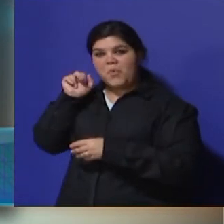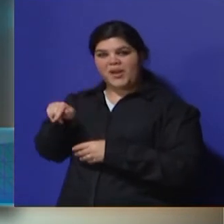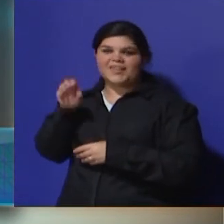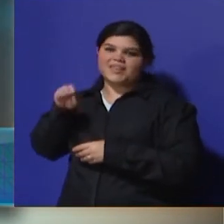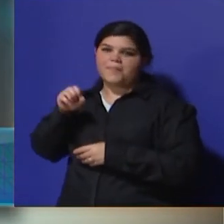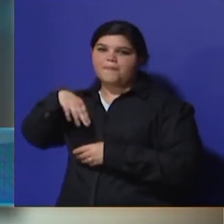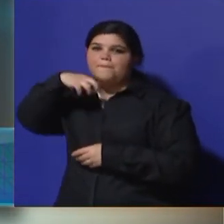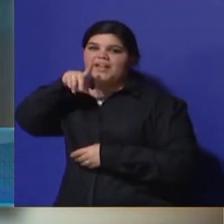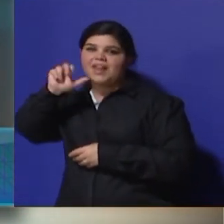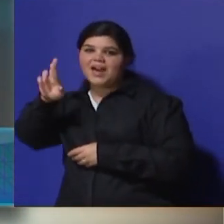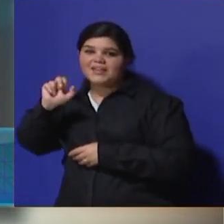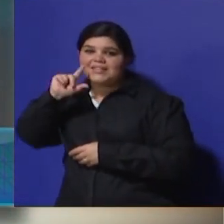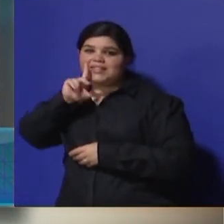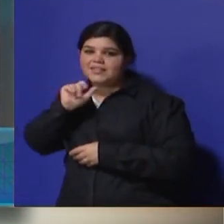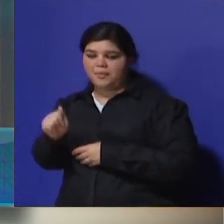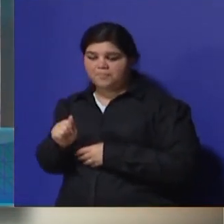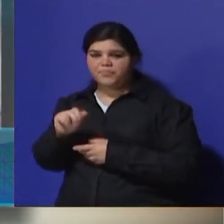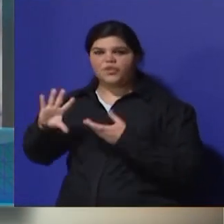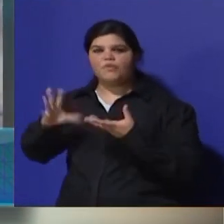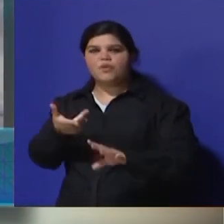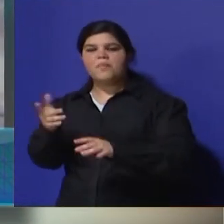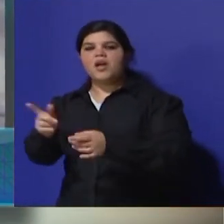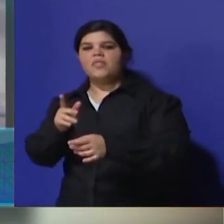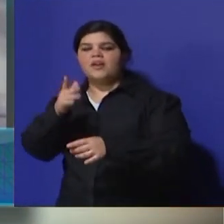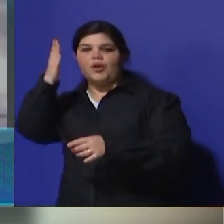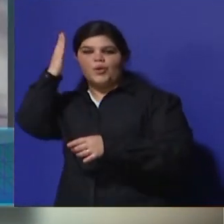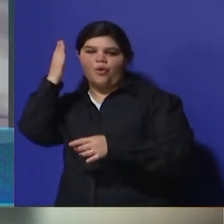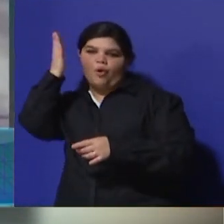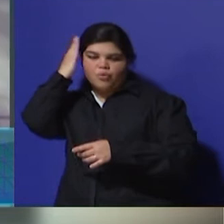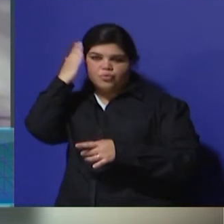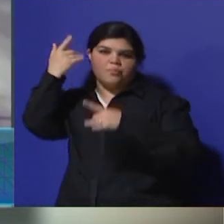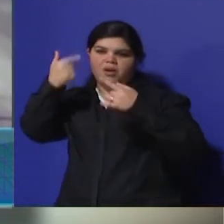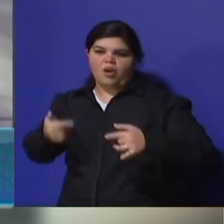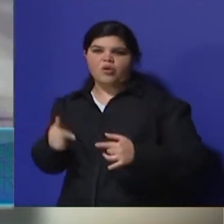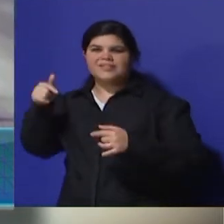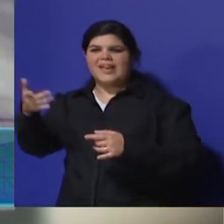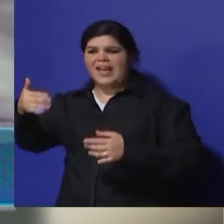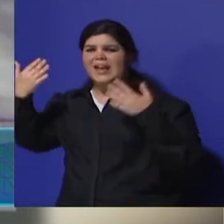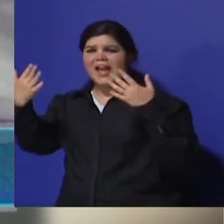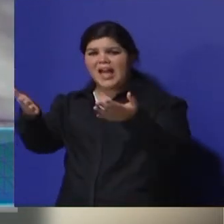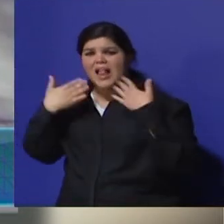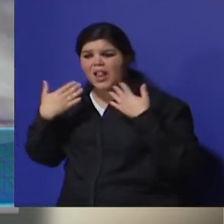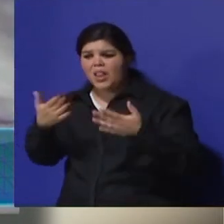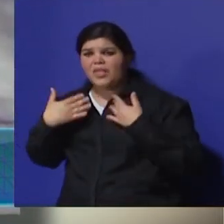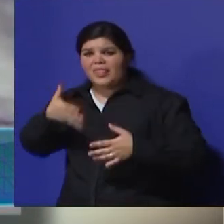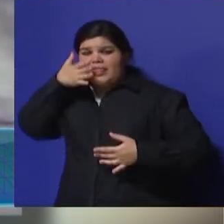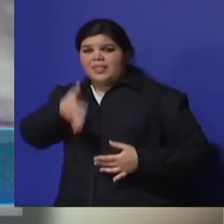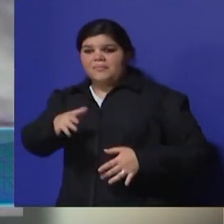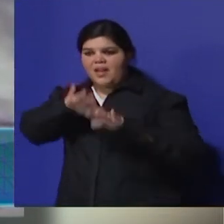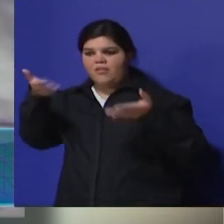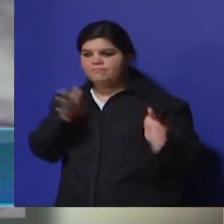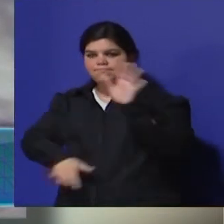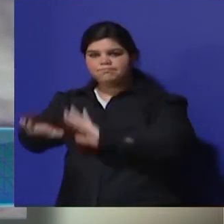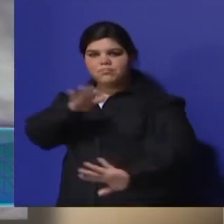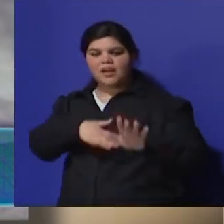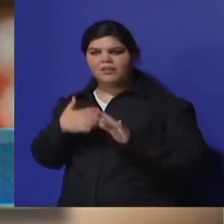en cuestionamiento esos usos, esas costumbres. Está el carnaval de por medio y un calor agobiante que en una puesta en escena magnífica se logra